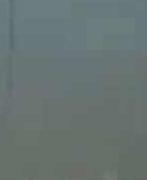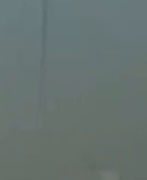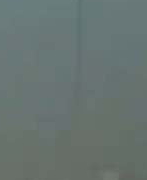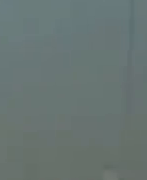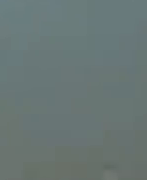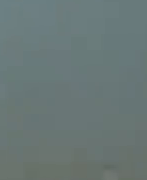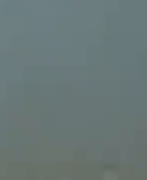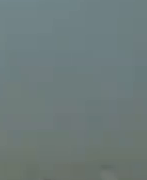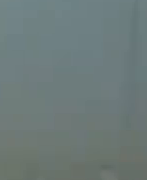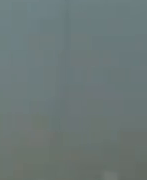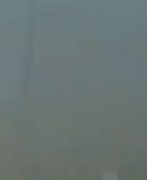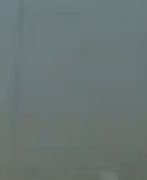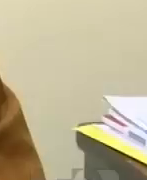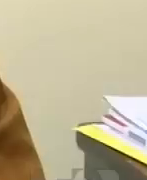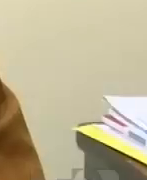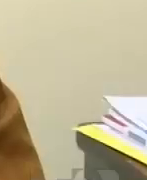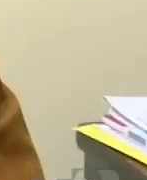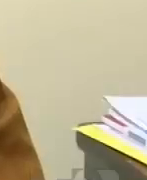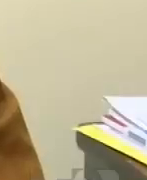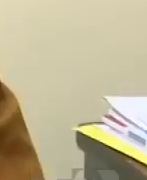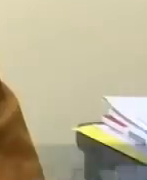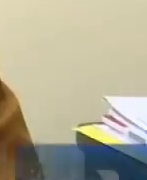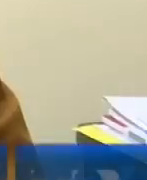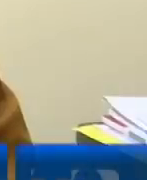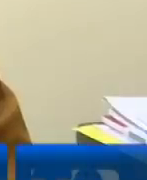que hubo mano externa en este hecho. Una persona